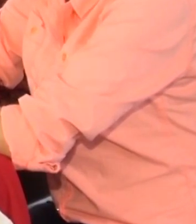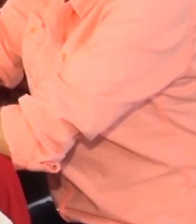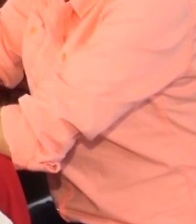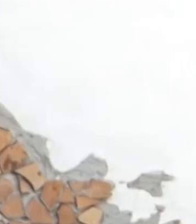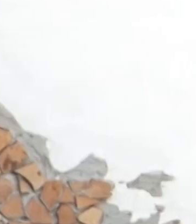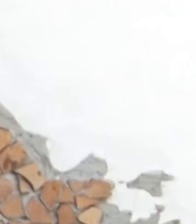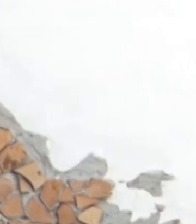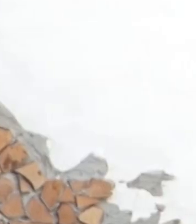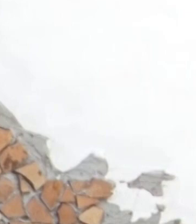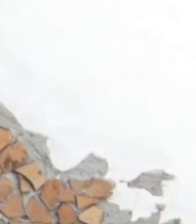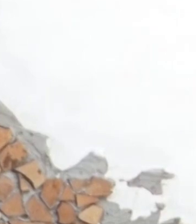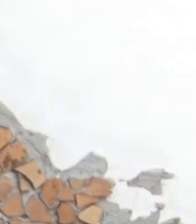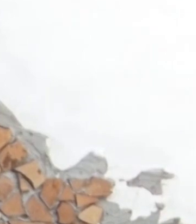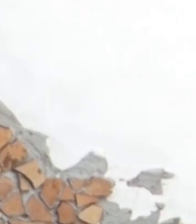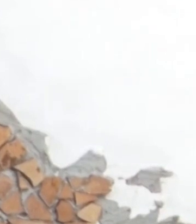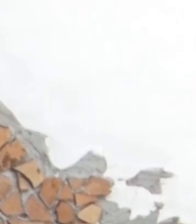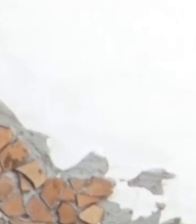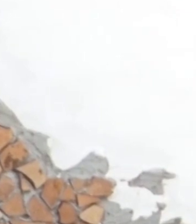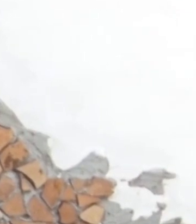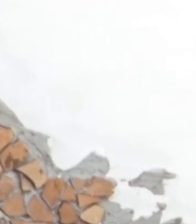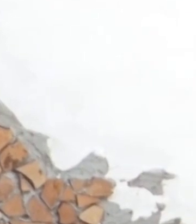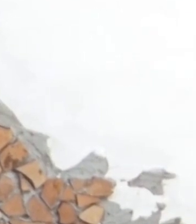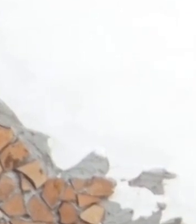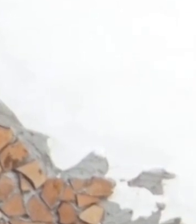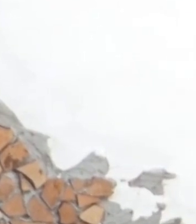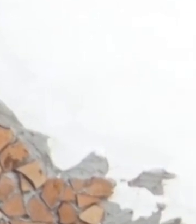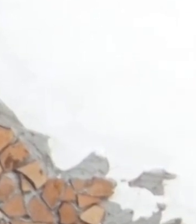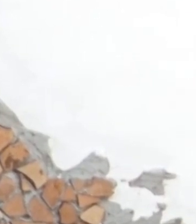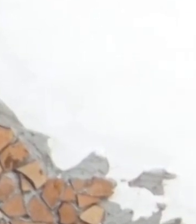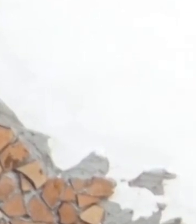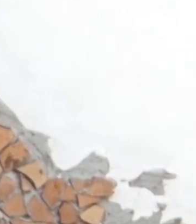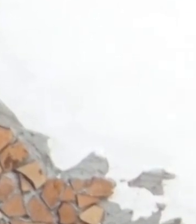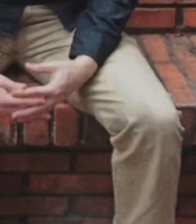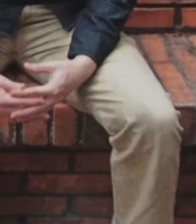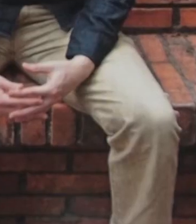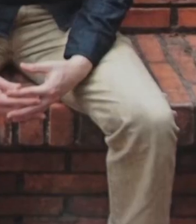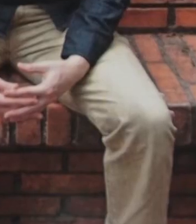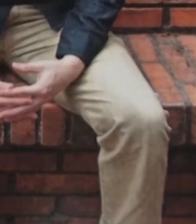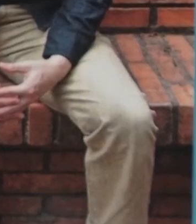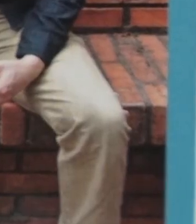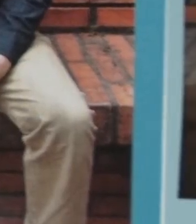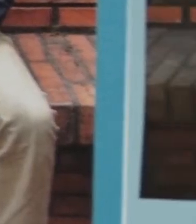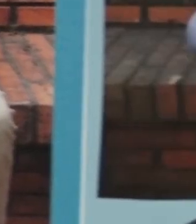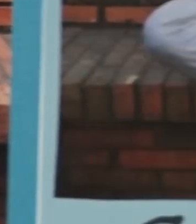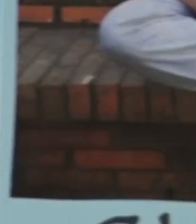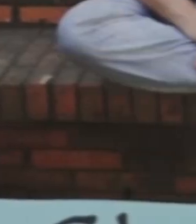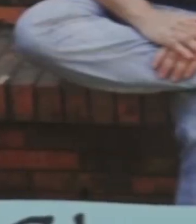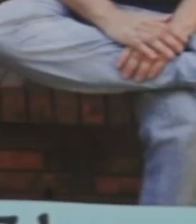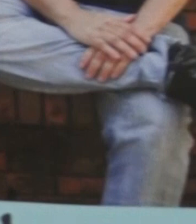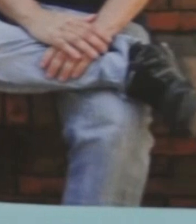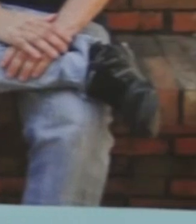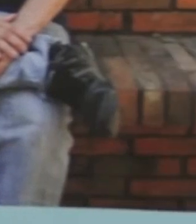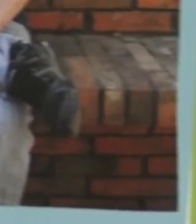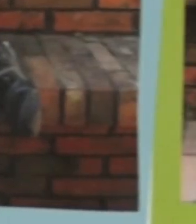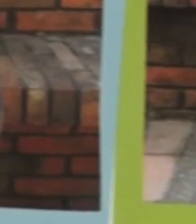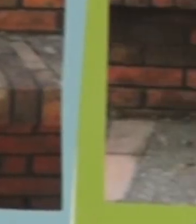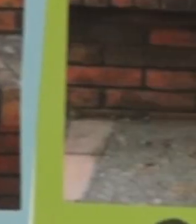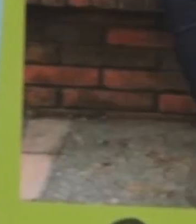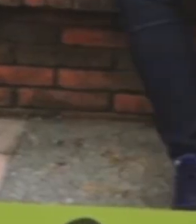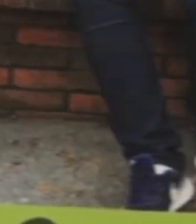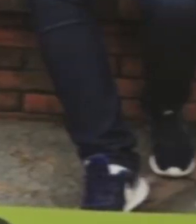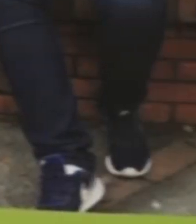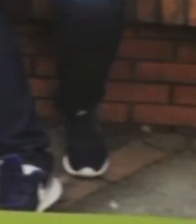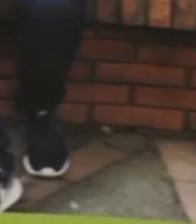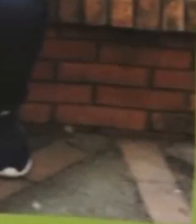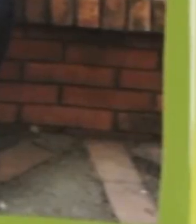saludables. En un contexto en que el déficit fiscal supera el 8% y la deuda supera la mitad, equivale a más de la mitad de la producción nacional, el